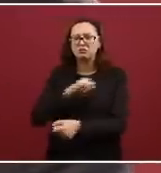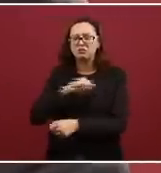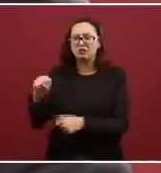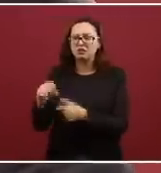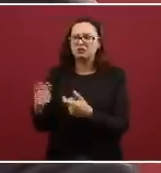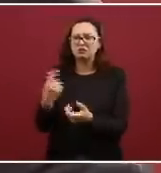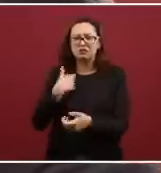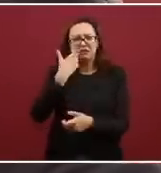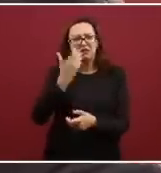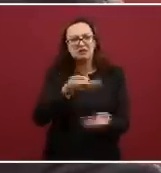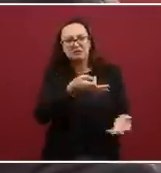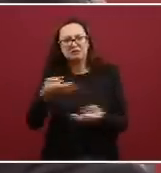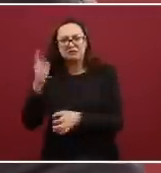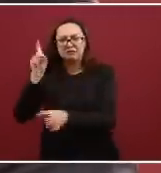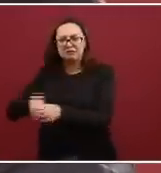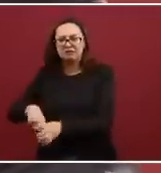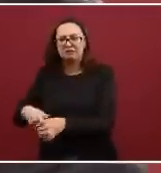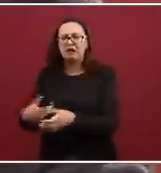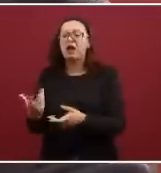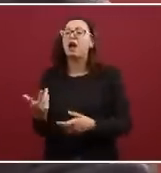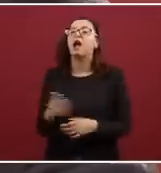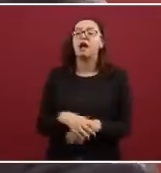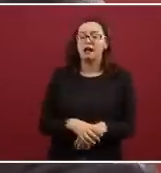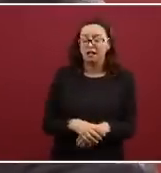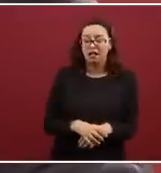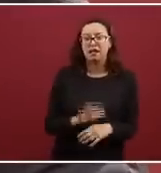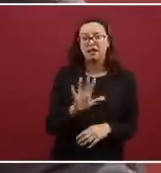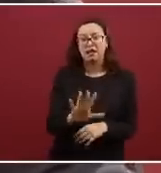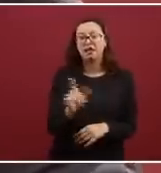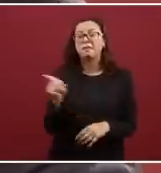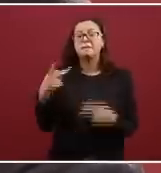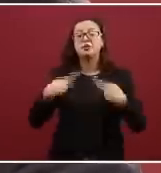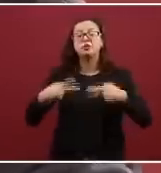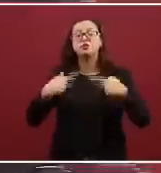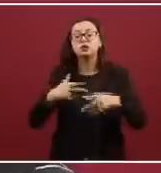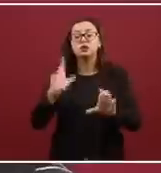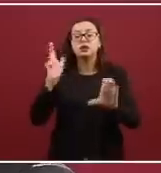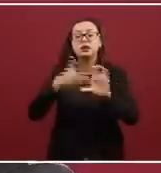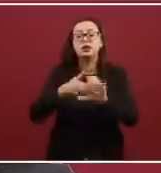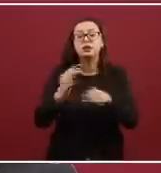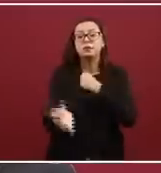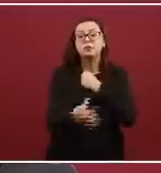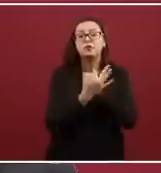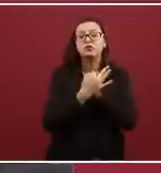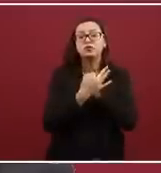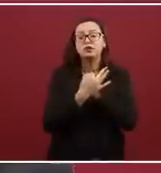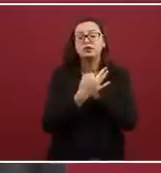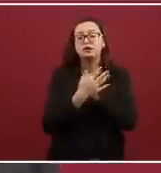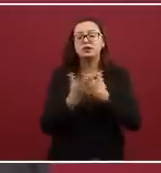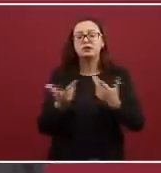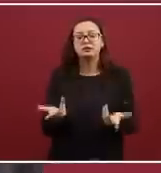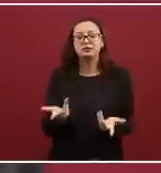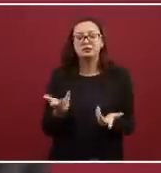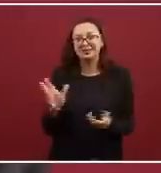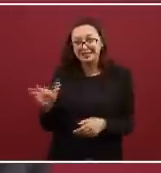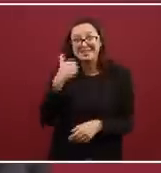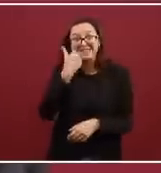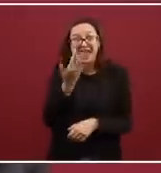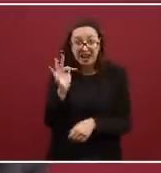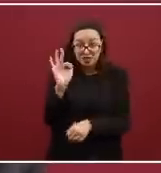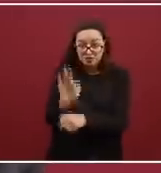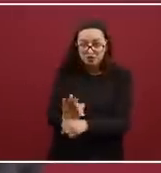a ellas no a eso es otra cosa si ese es el que el que está buscando refugio por la situación de inseguridad pero entonces hay que pedir refugio en